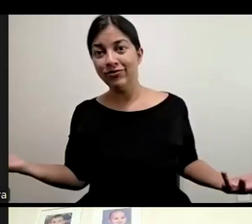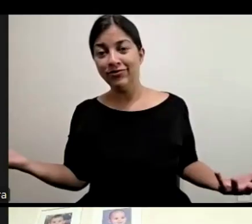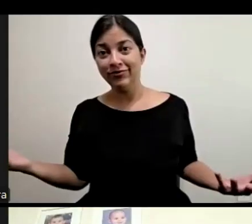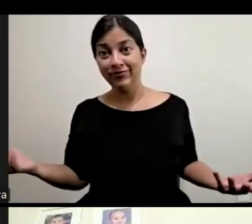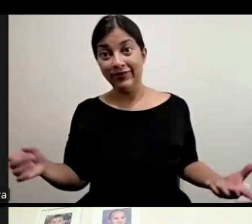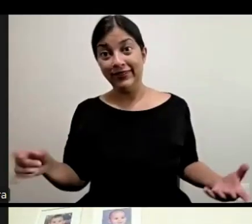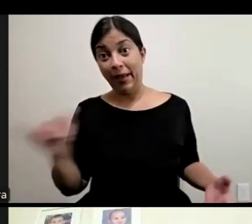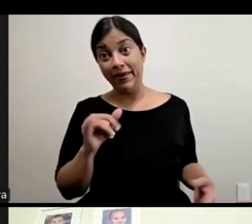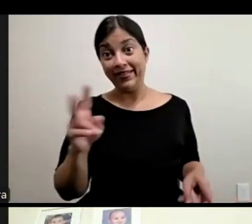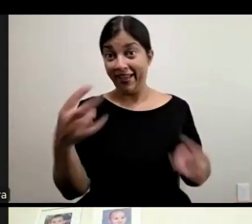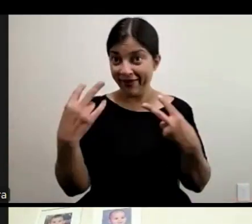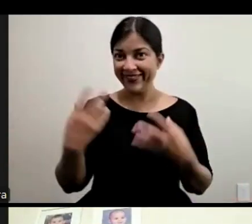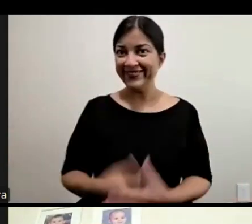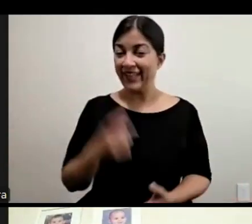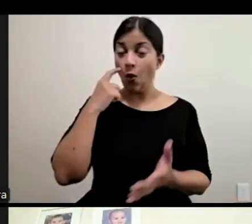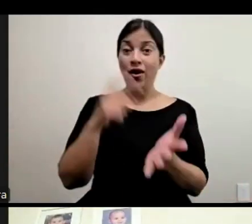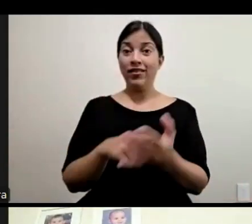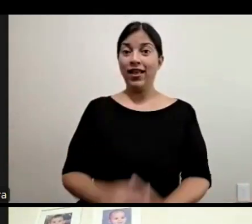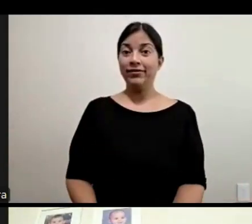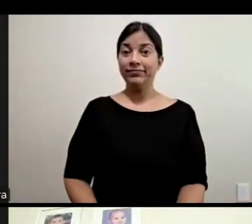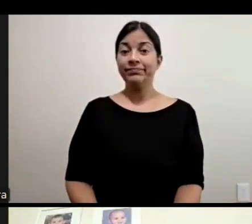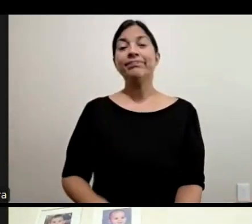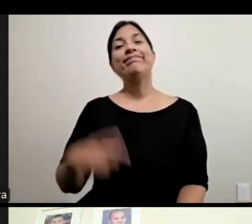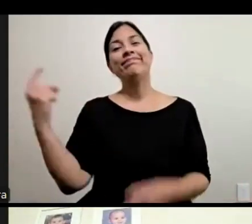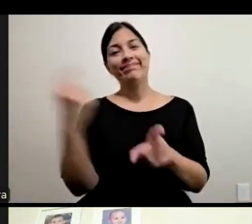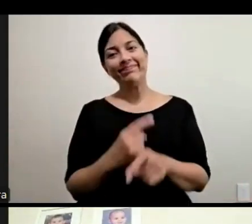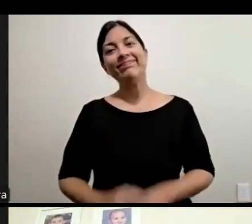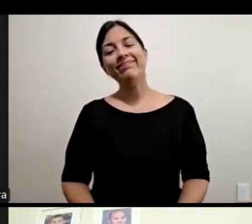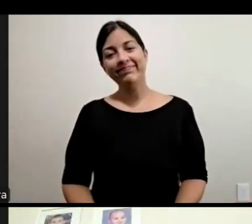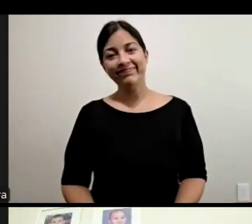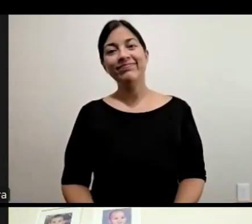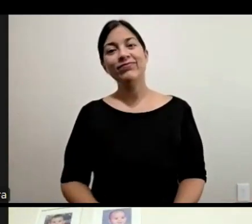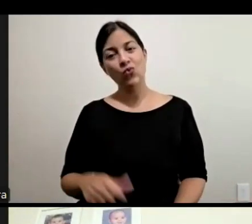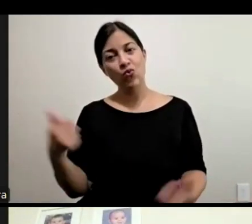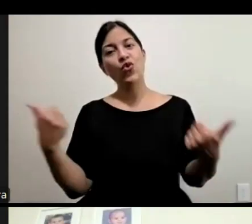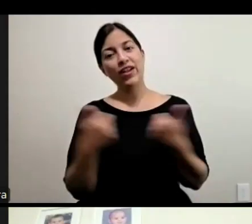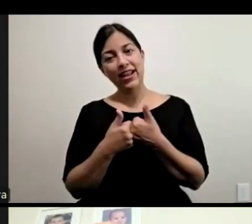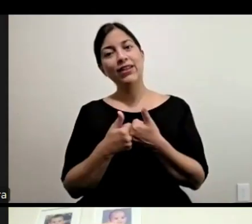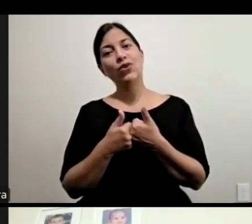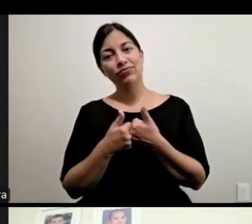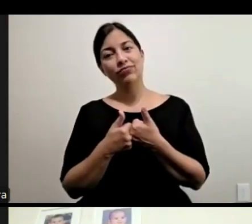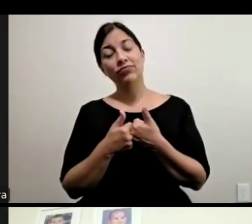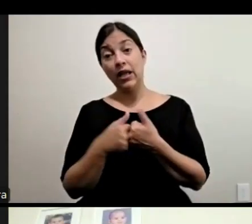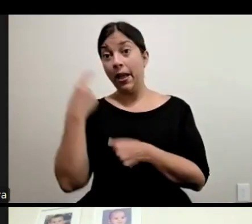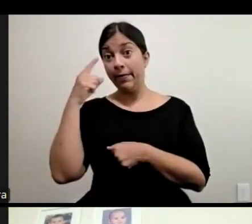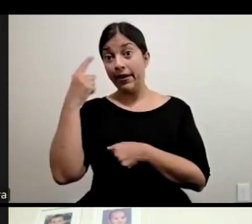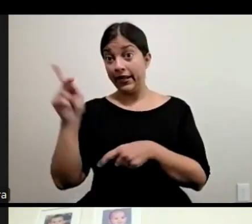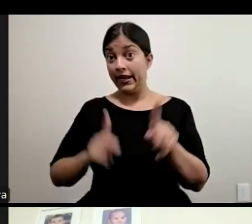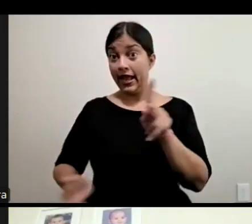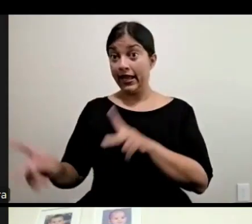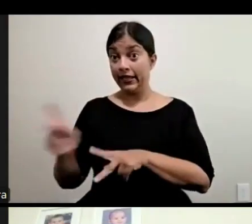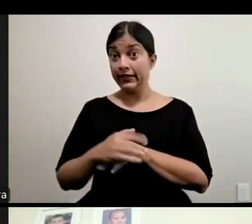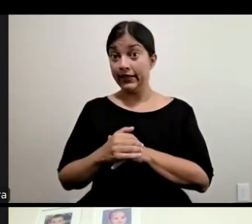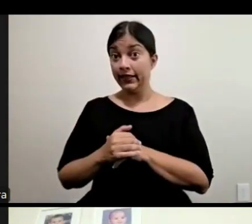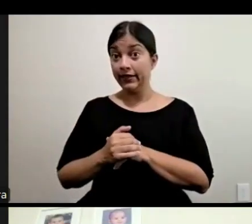ver. Ay, Dios. Es así, fue un reto, y para que la gente, ¿verdad? Hay